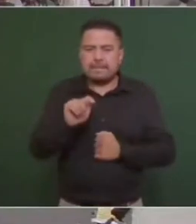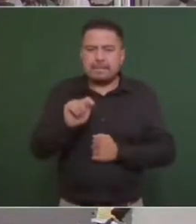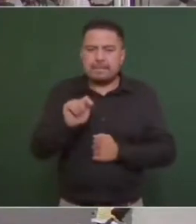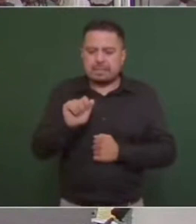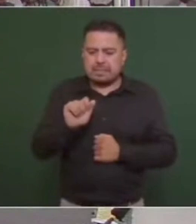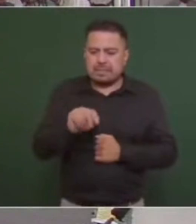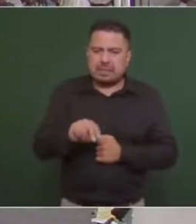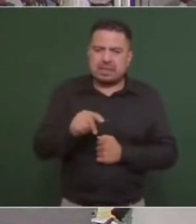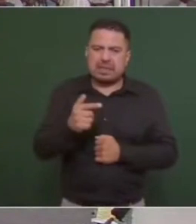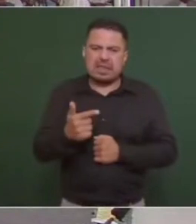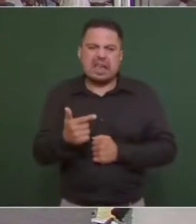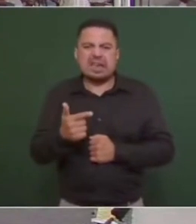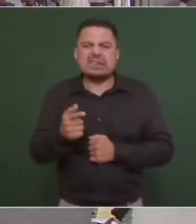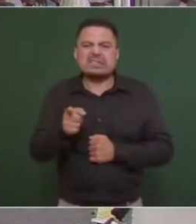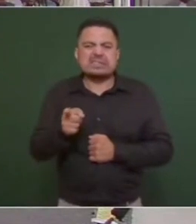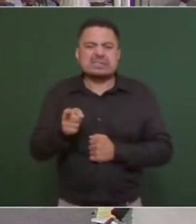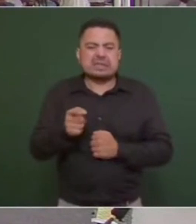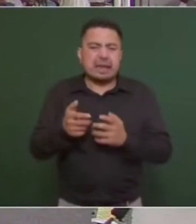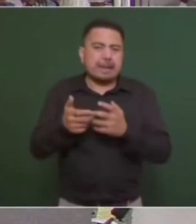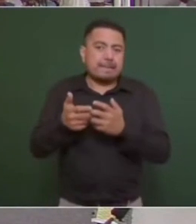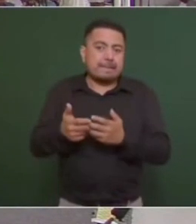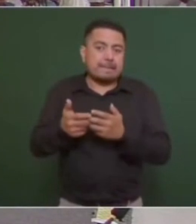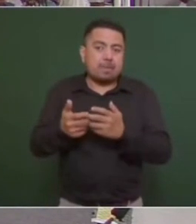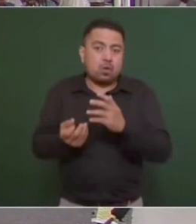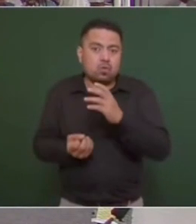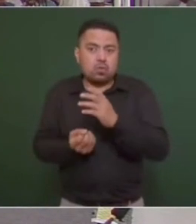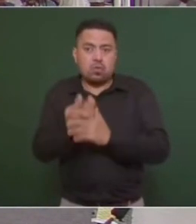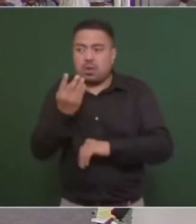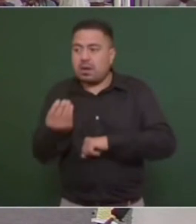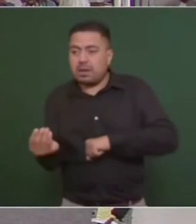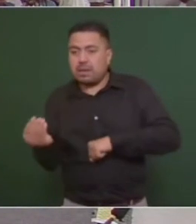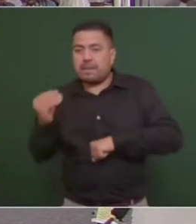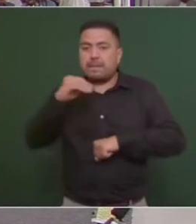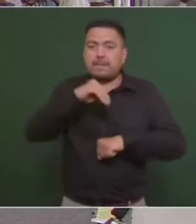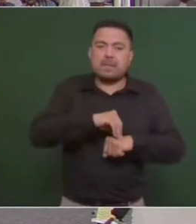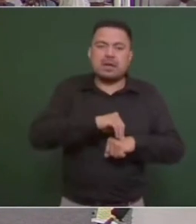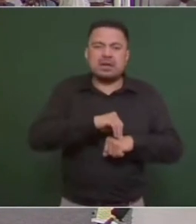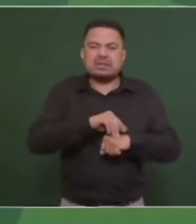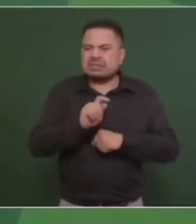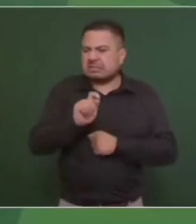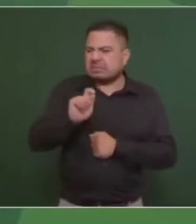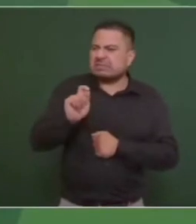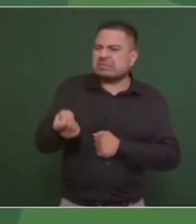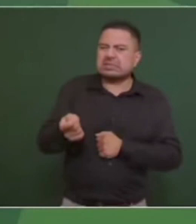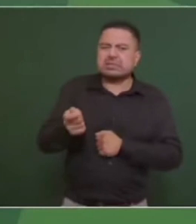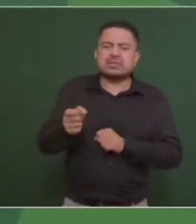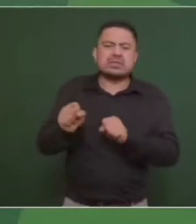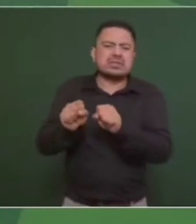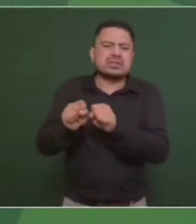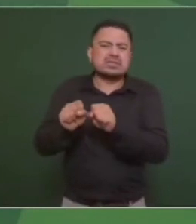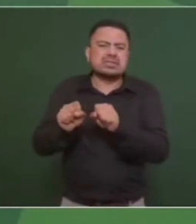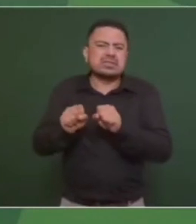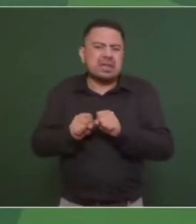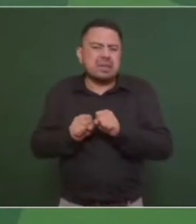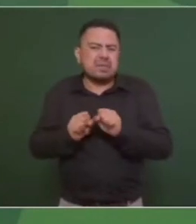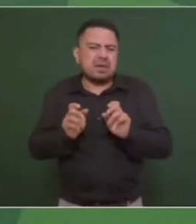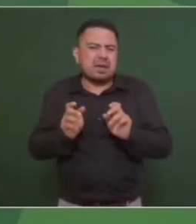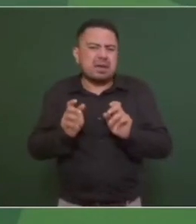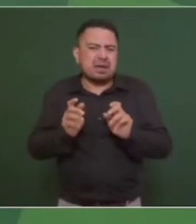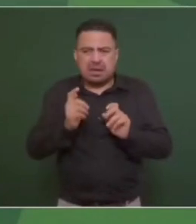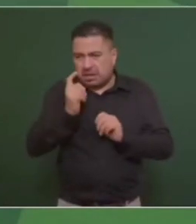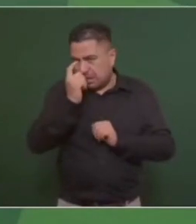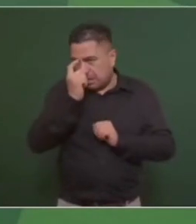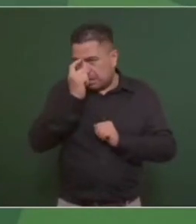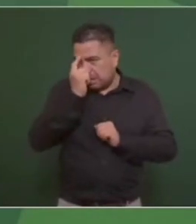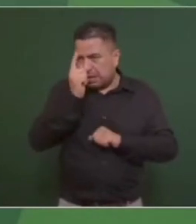es una empresa nueva que tiene que ver con el sistema que se creó